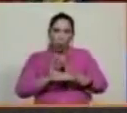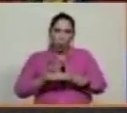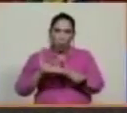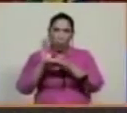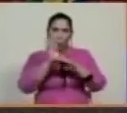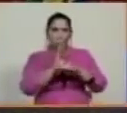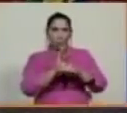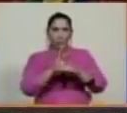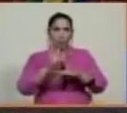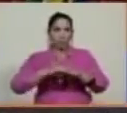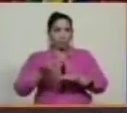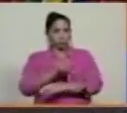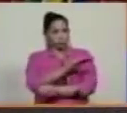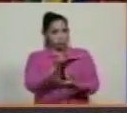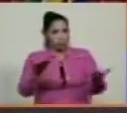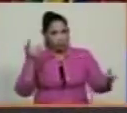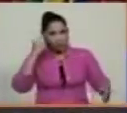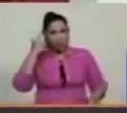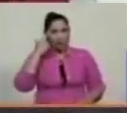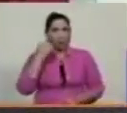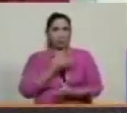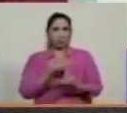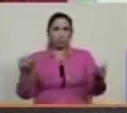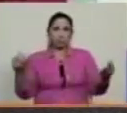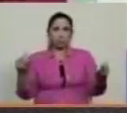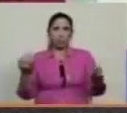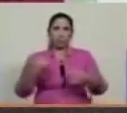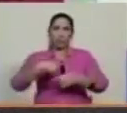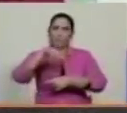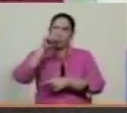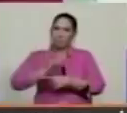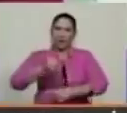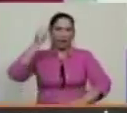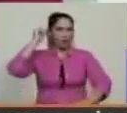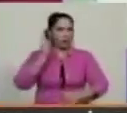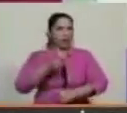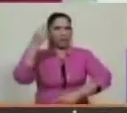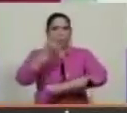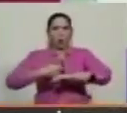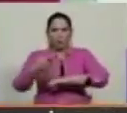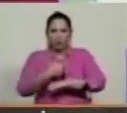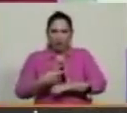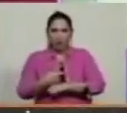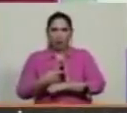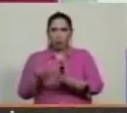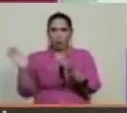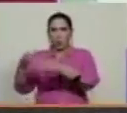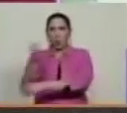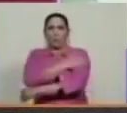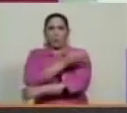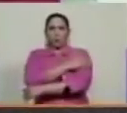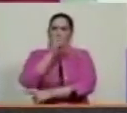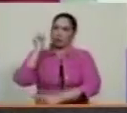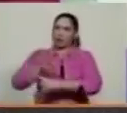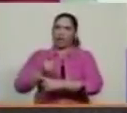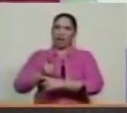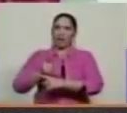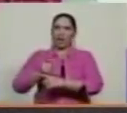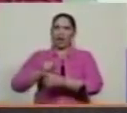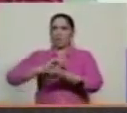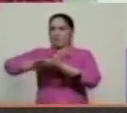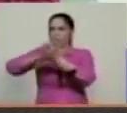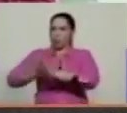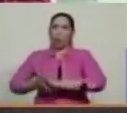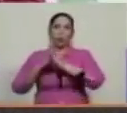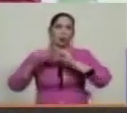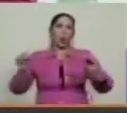porque ustedes saben perfectamente que lo primero que haría un gobierno de derechas aquí sería desmantelar todas las organizaciones